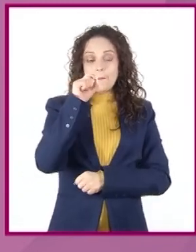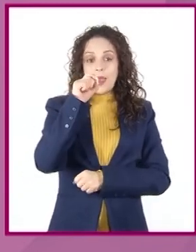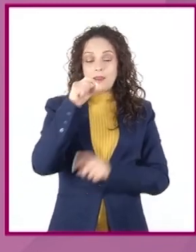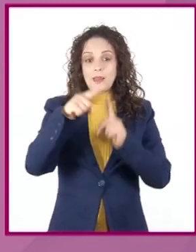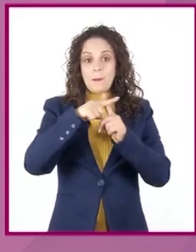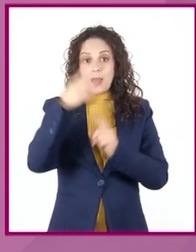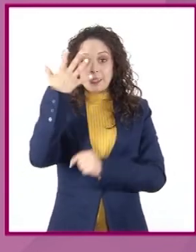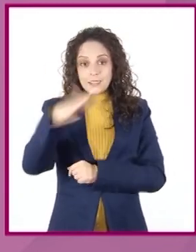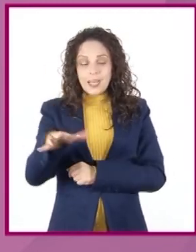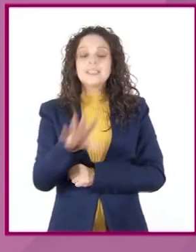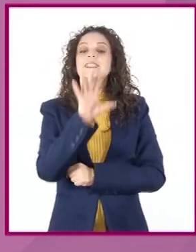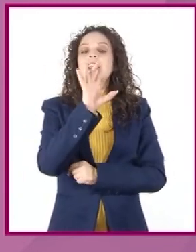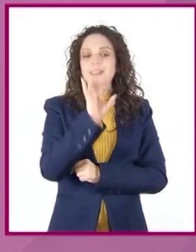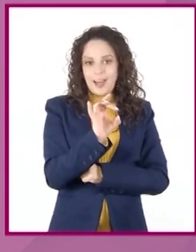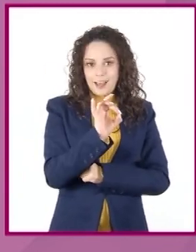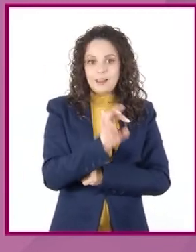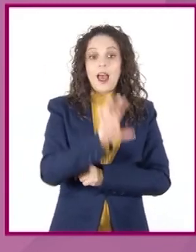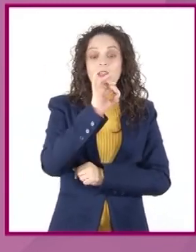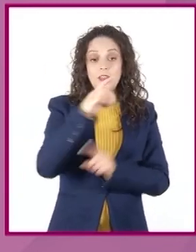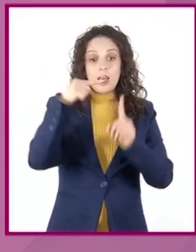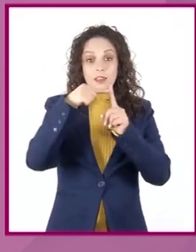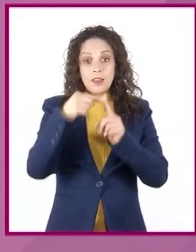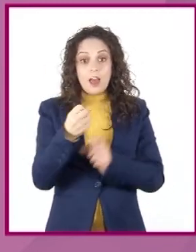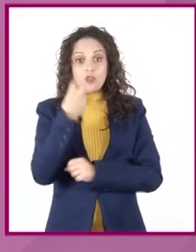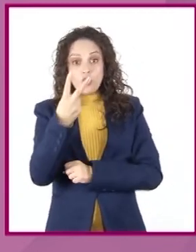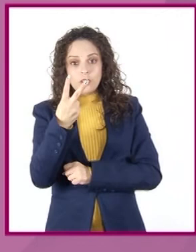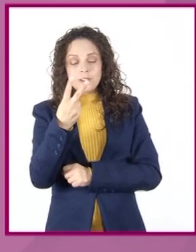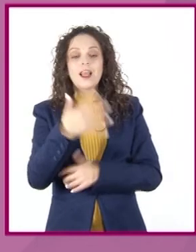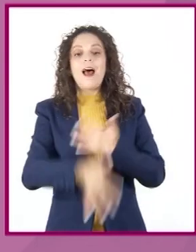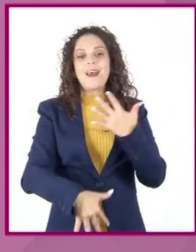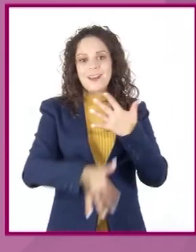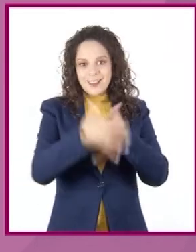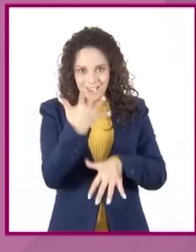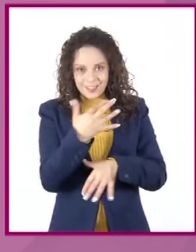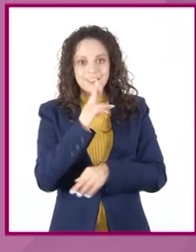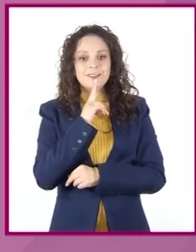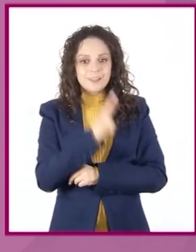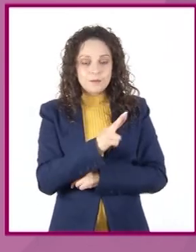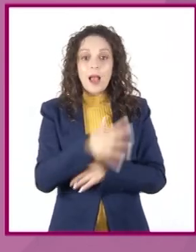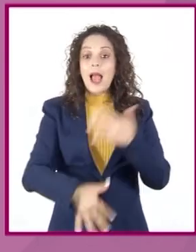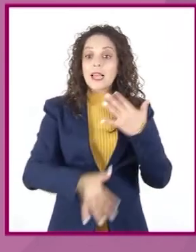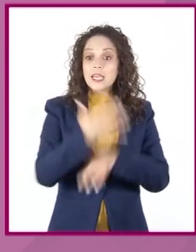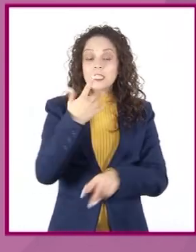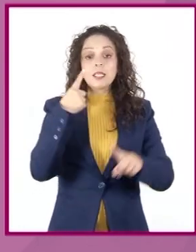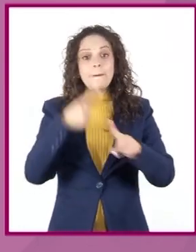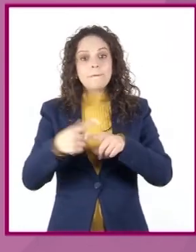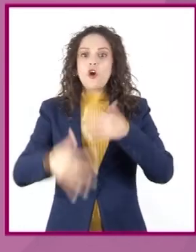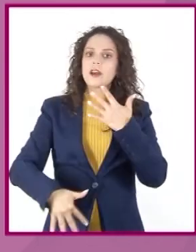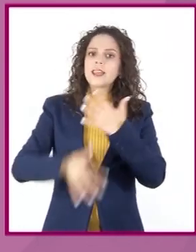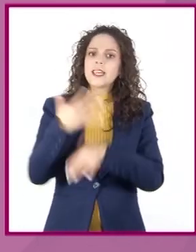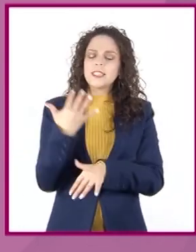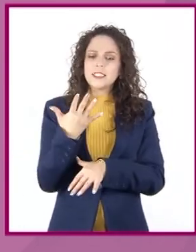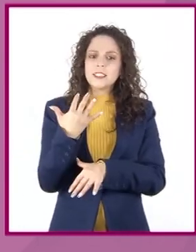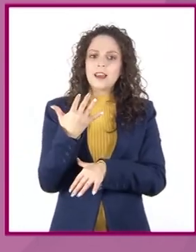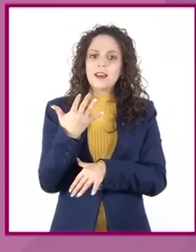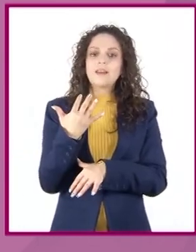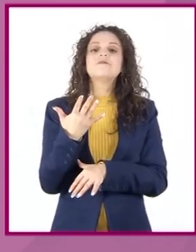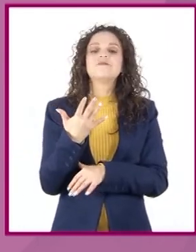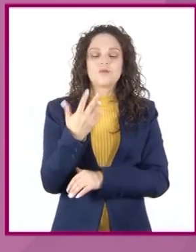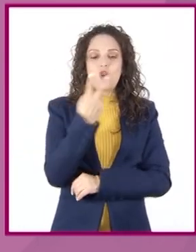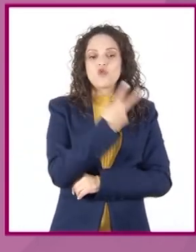30. 30 sobre 2 resulta 15. 15 multiplicado por 15